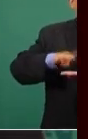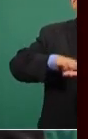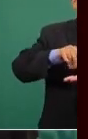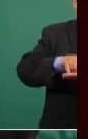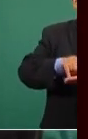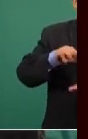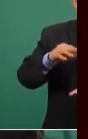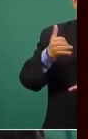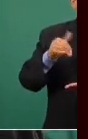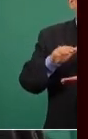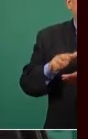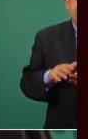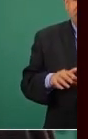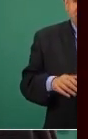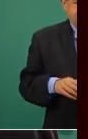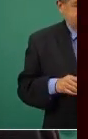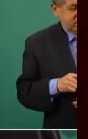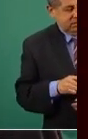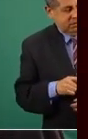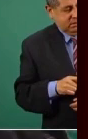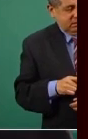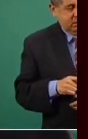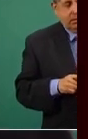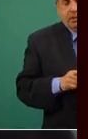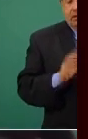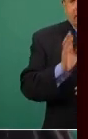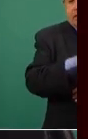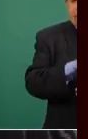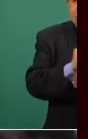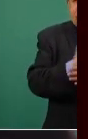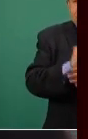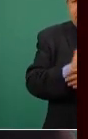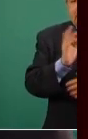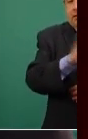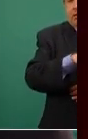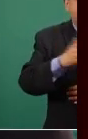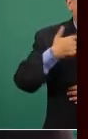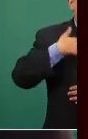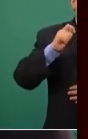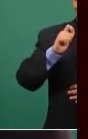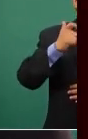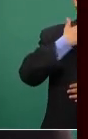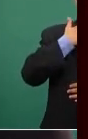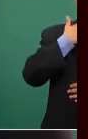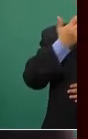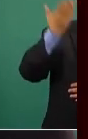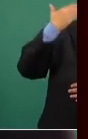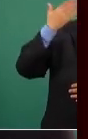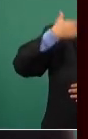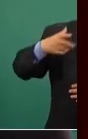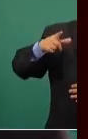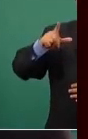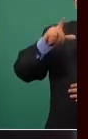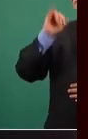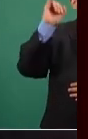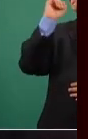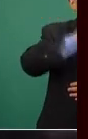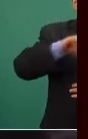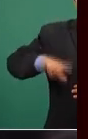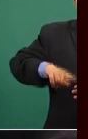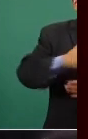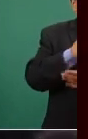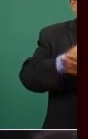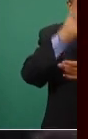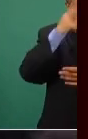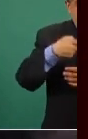eso ya lo padecía cuando fui jefe del gobierno y me tocó iniciar